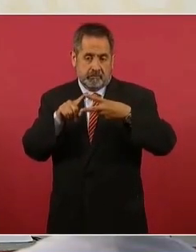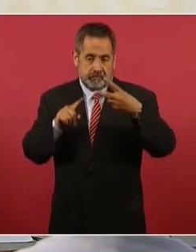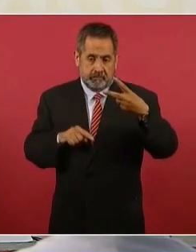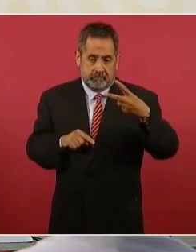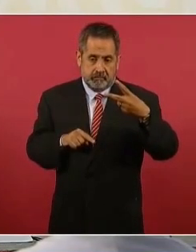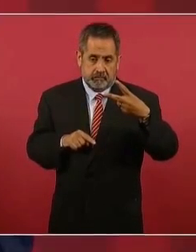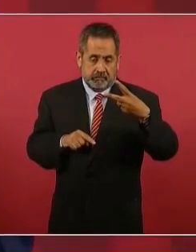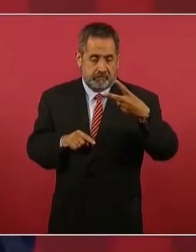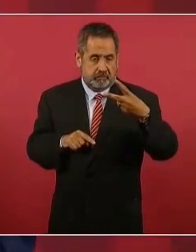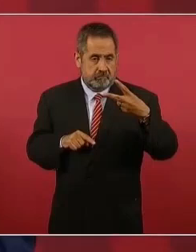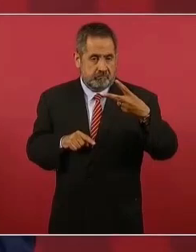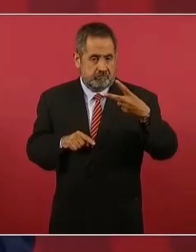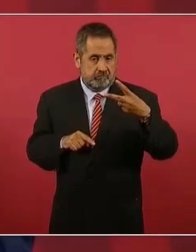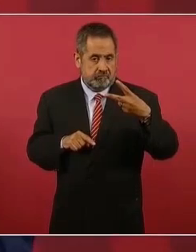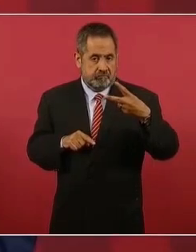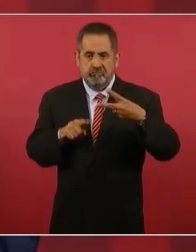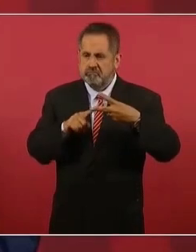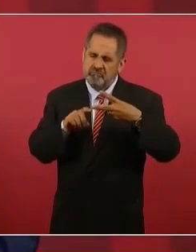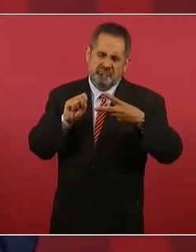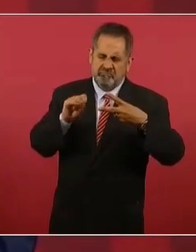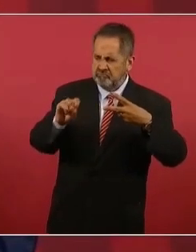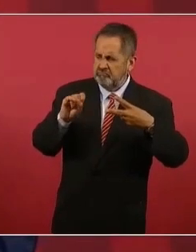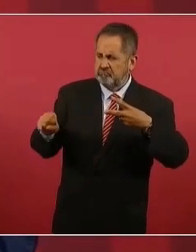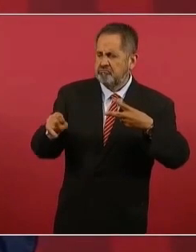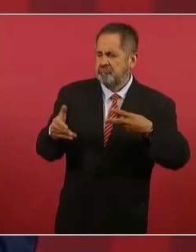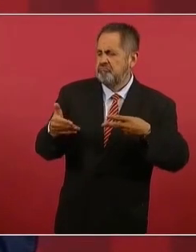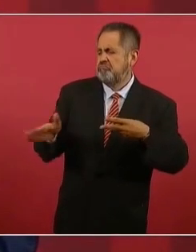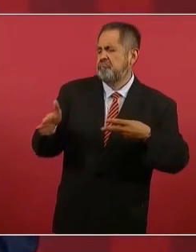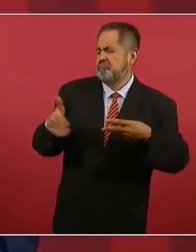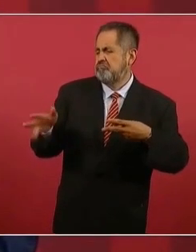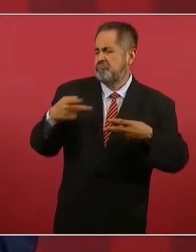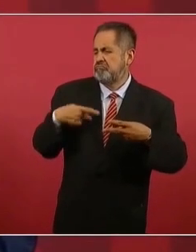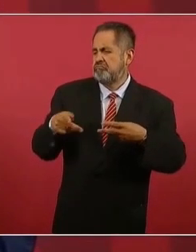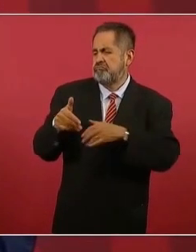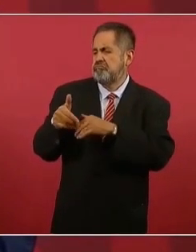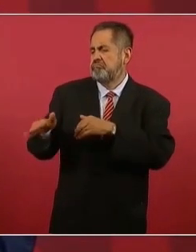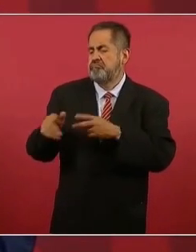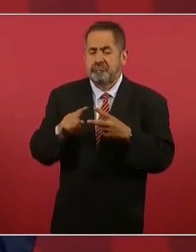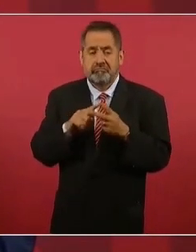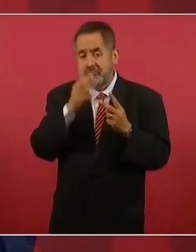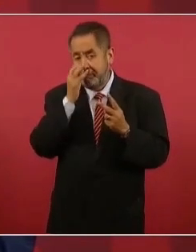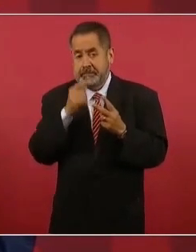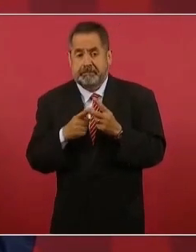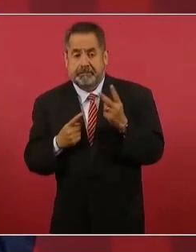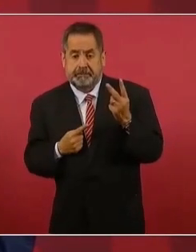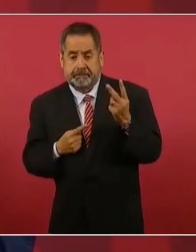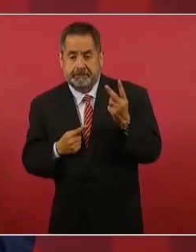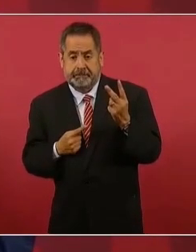destruyeron a favor de la exclusión